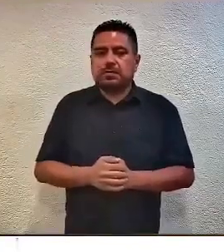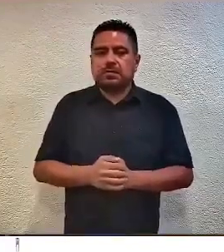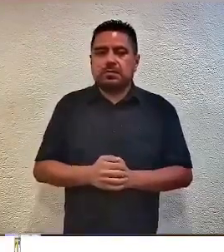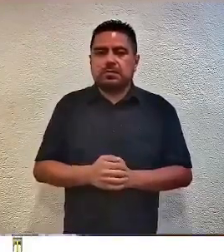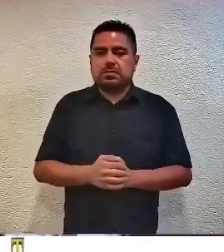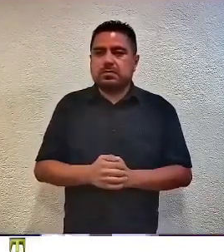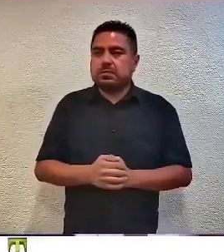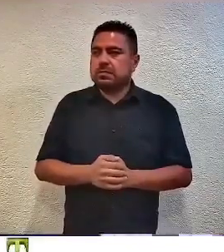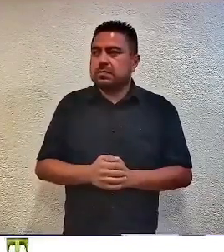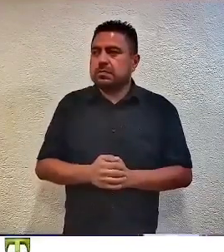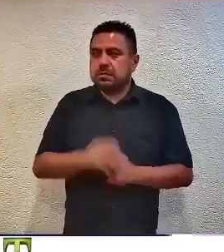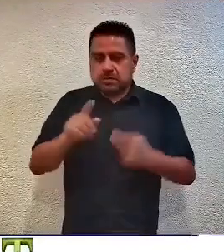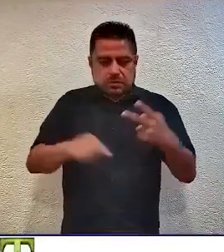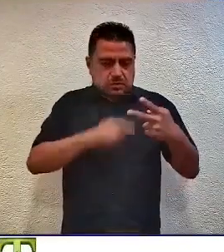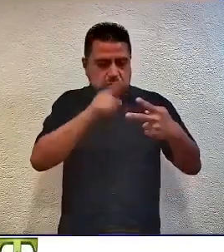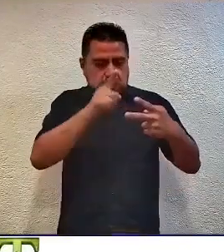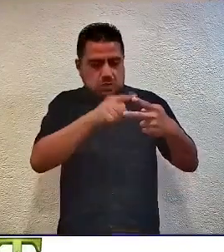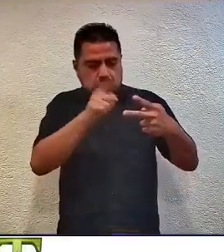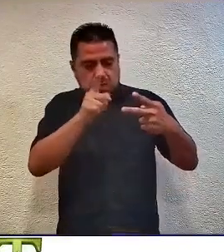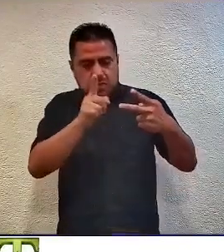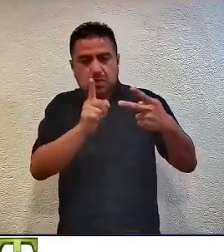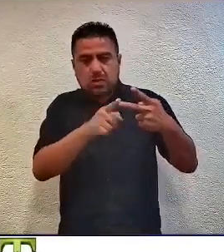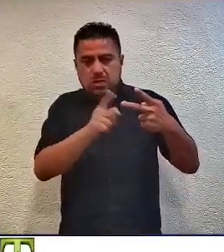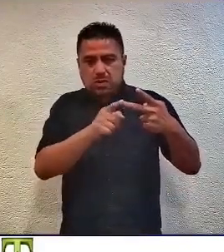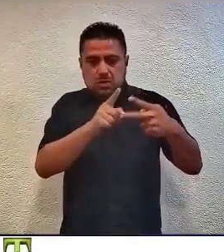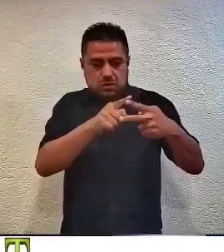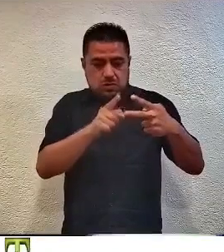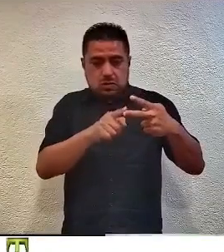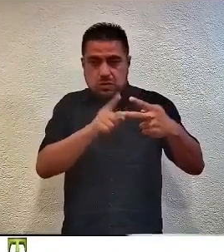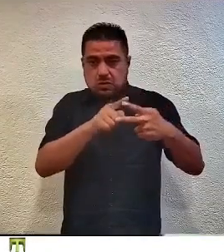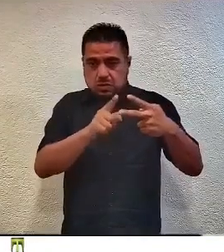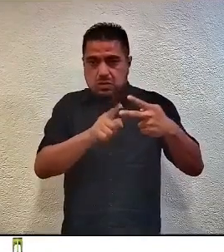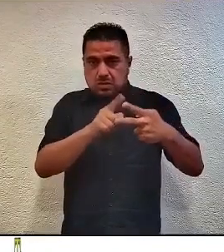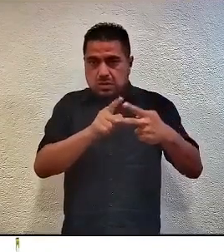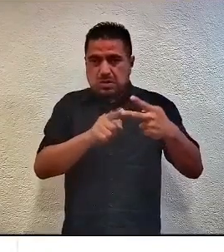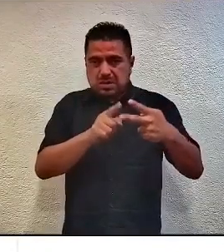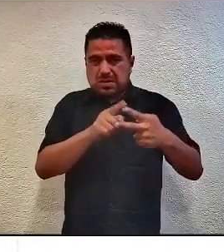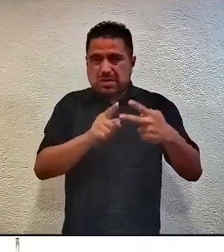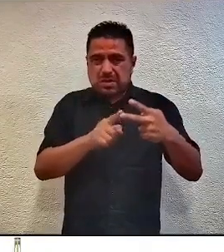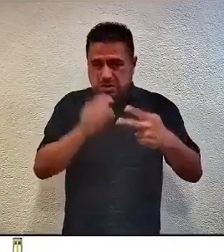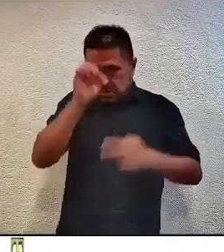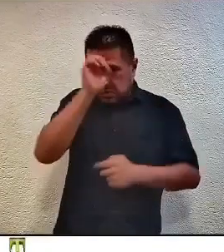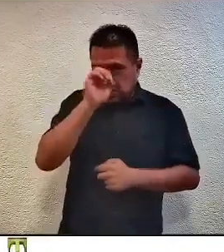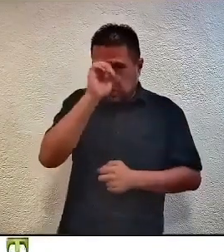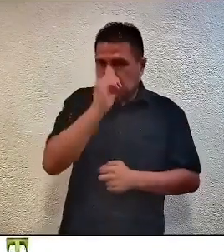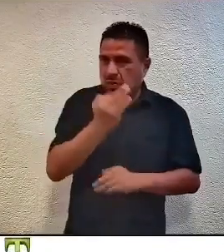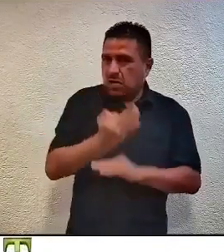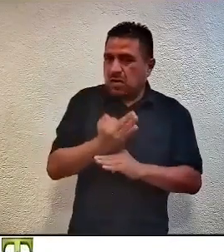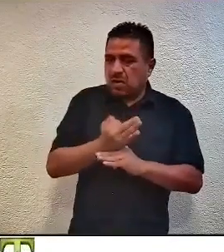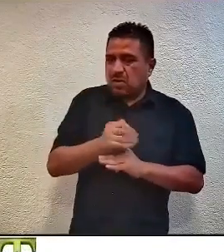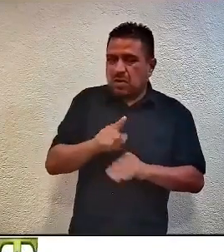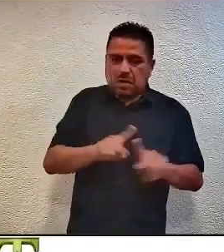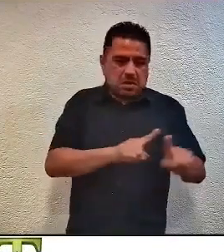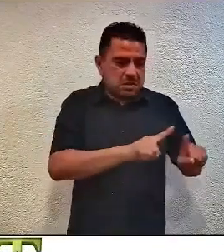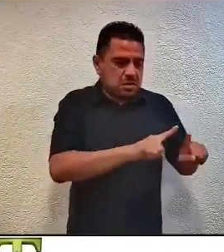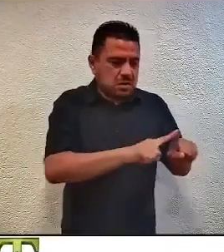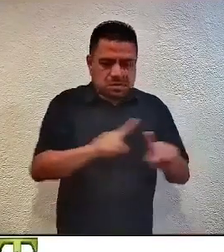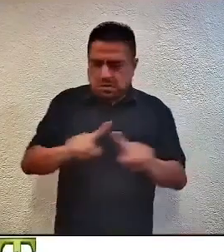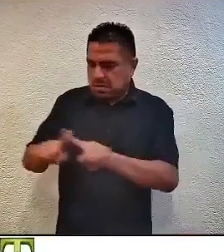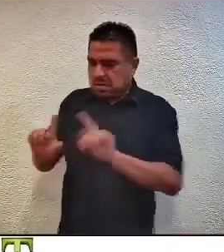Dos momentos por dos comentarios